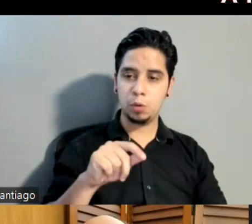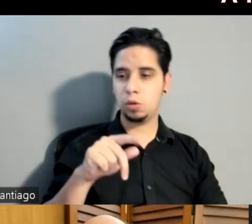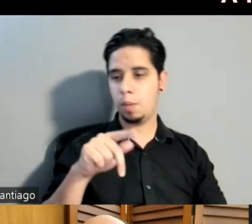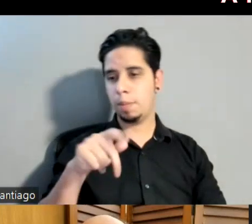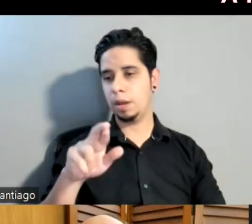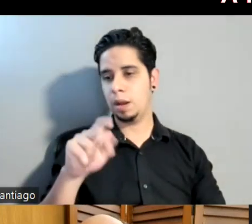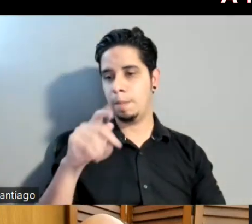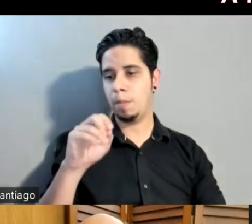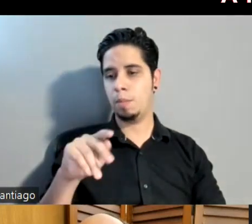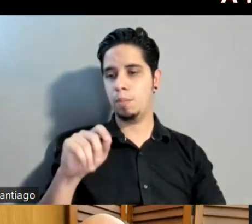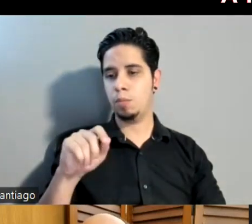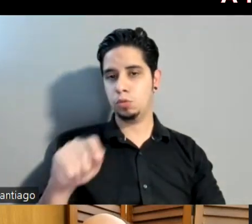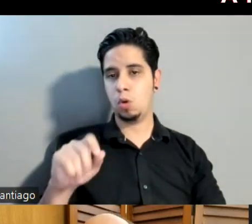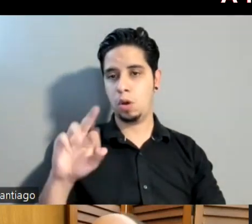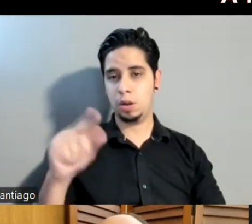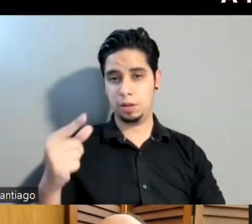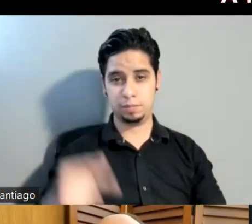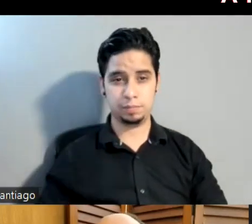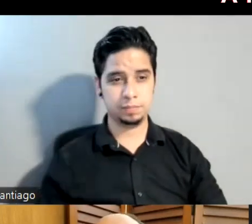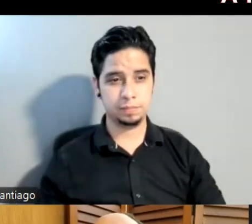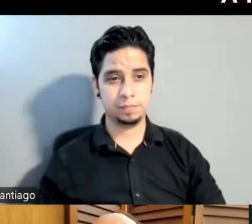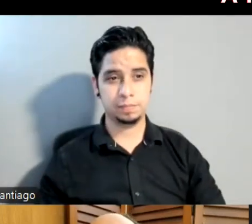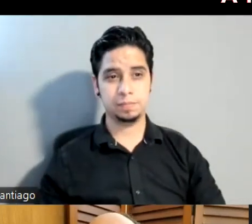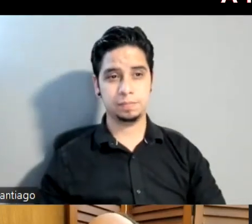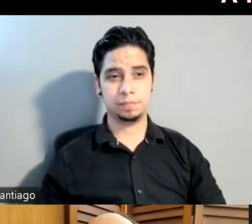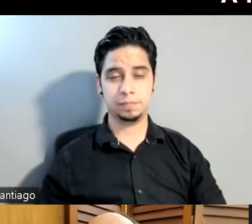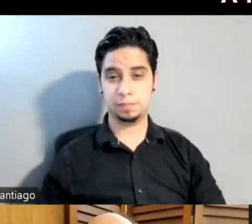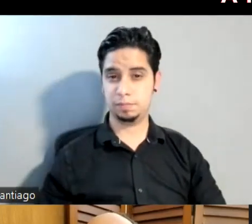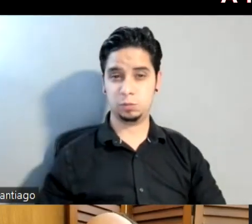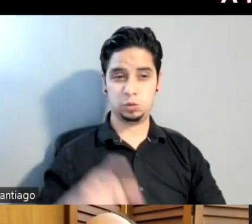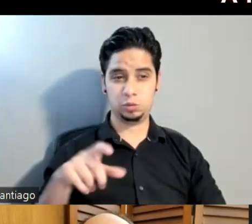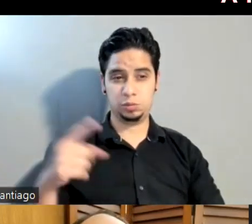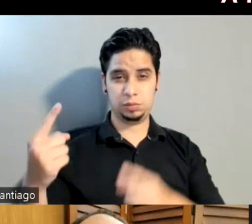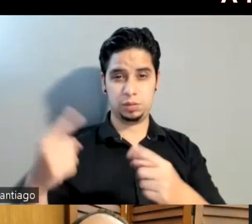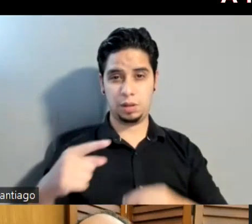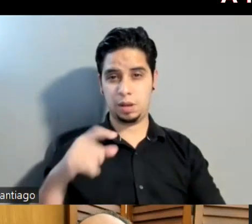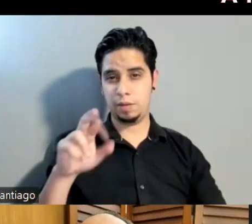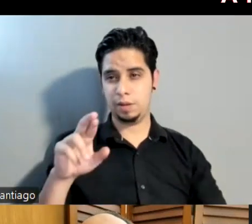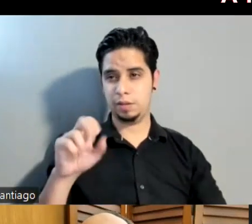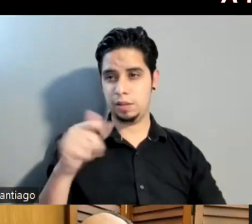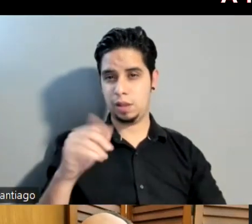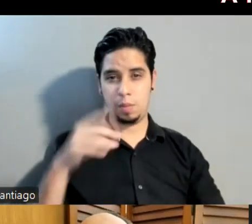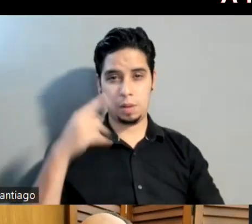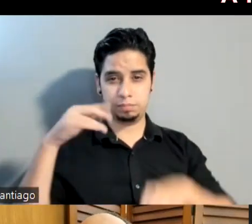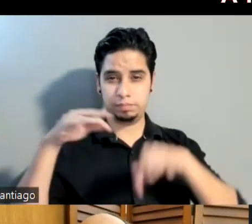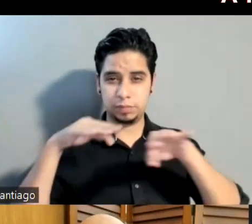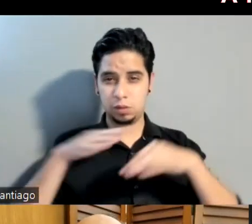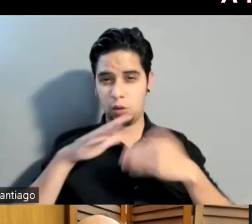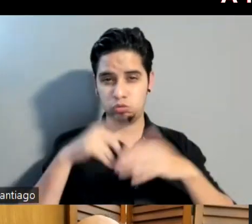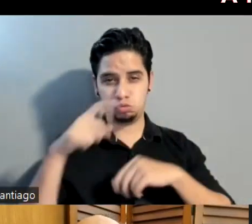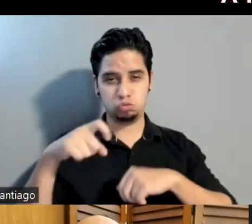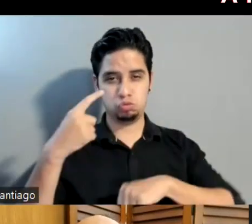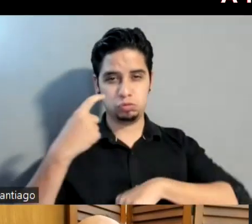www.prpop.org. Fíjate que nos hace falta Javier. Vamos a tener que traerlo un día de esto a Javier Santiago. Para